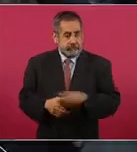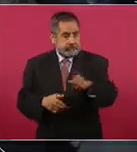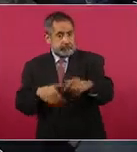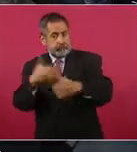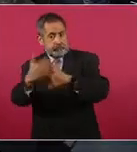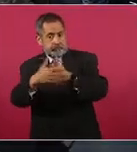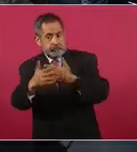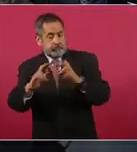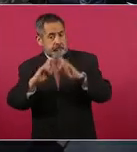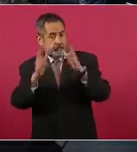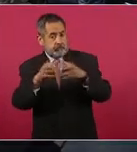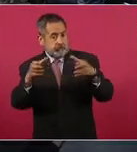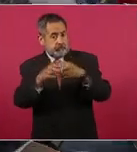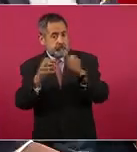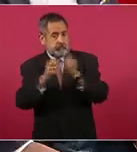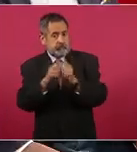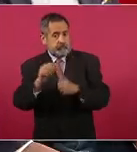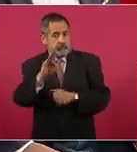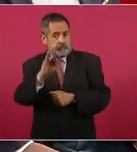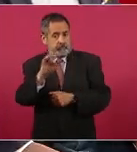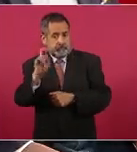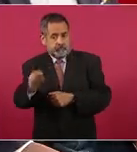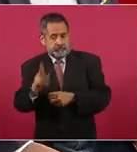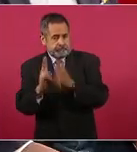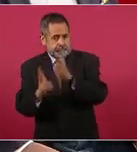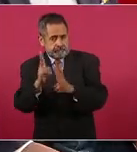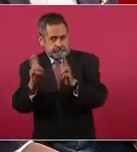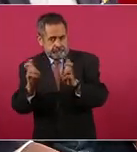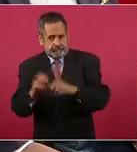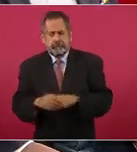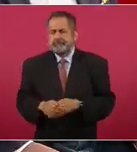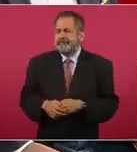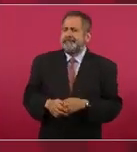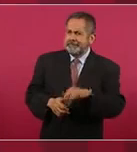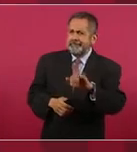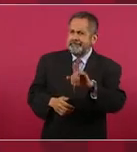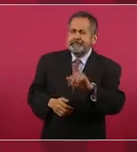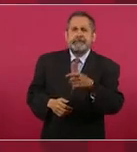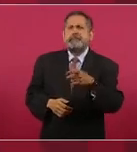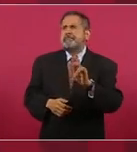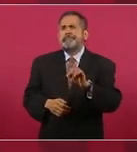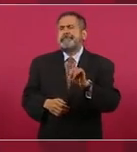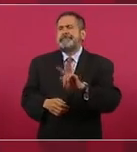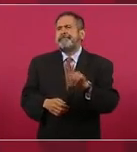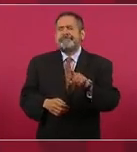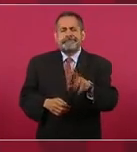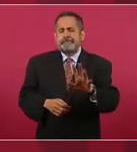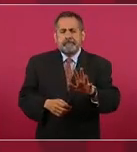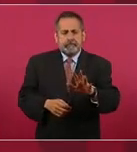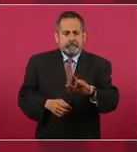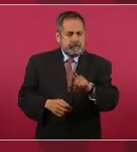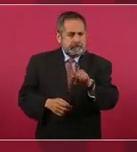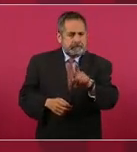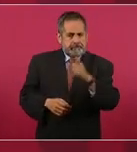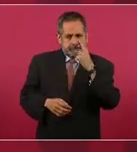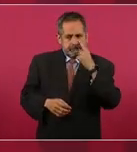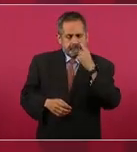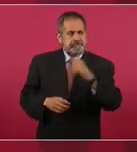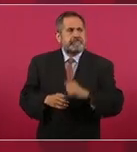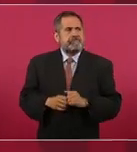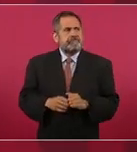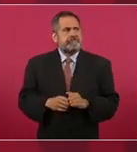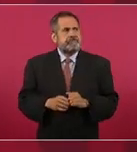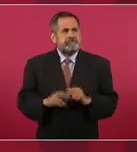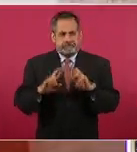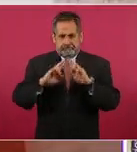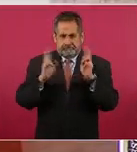próxima reunión que sostenga con Joe Biden? Sí, pero más que nada la reunión